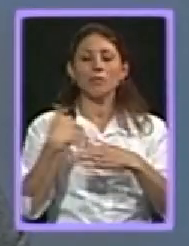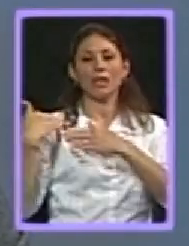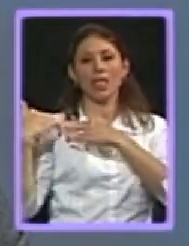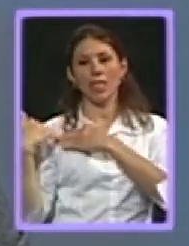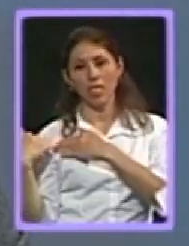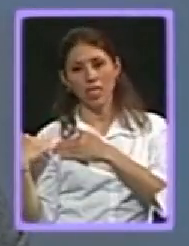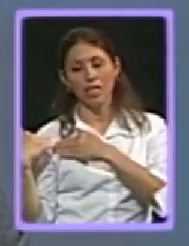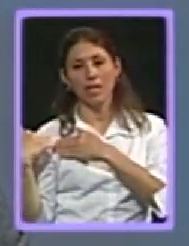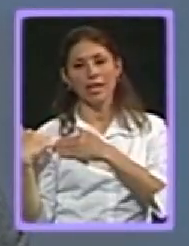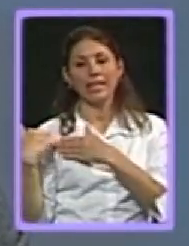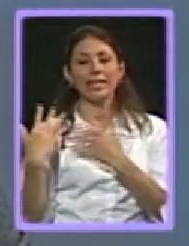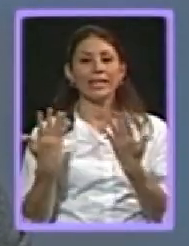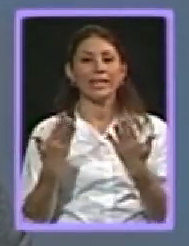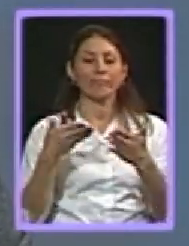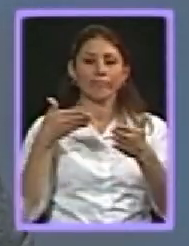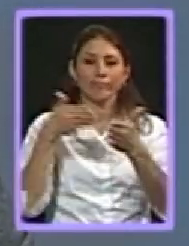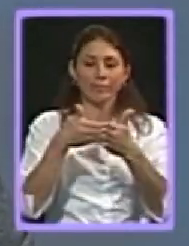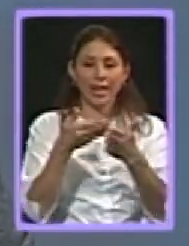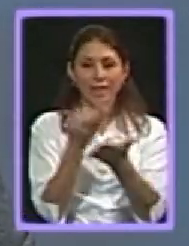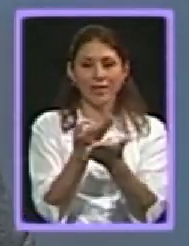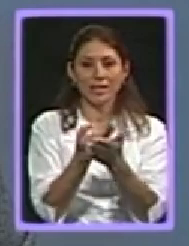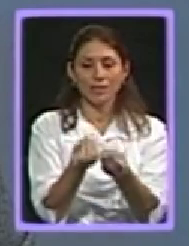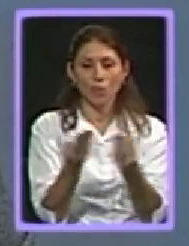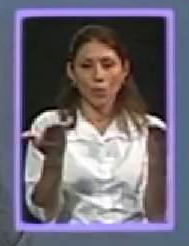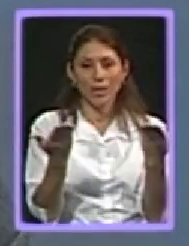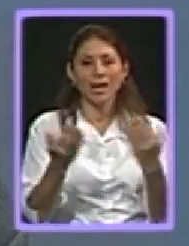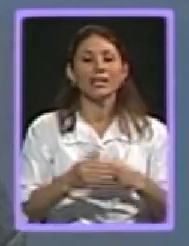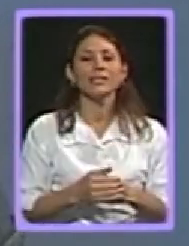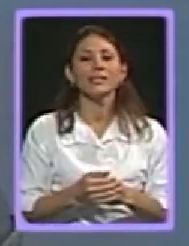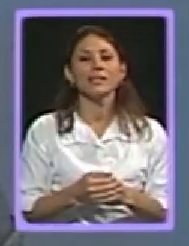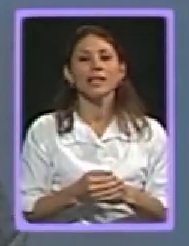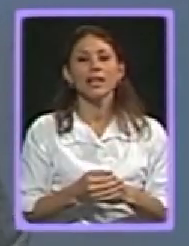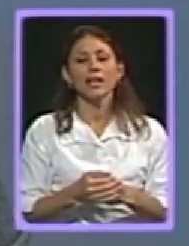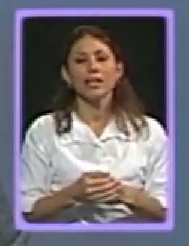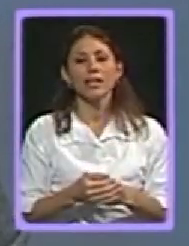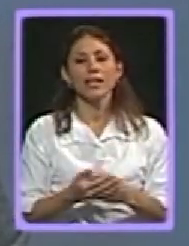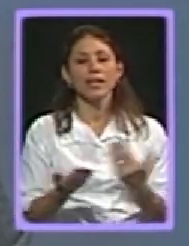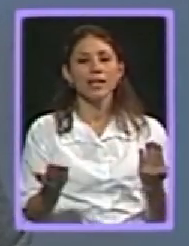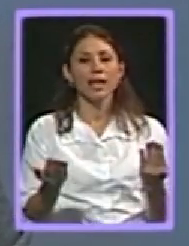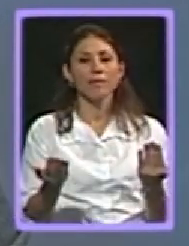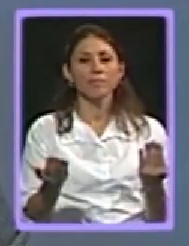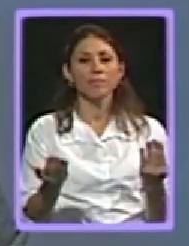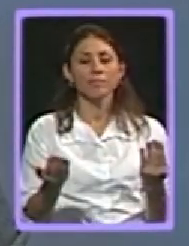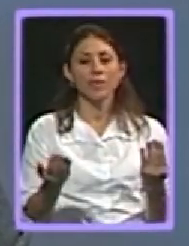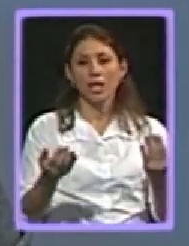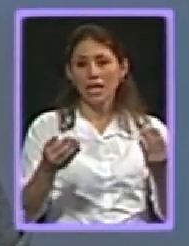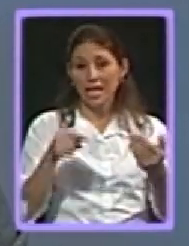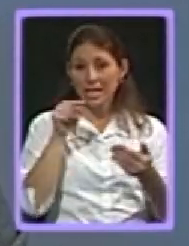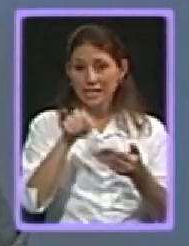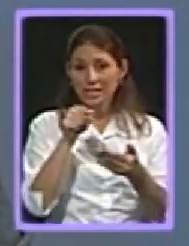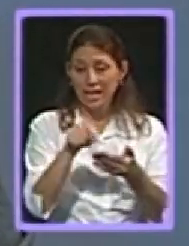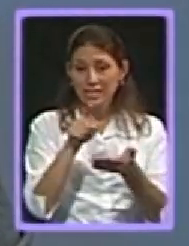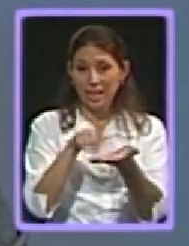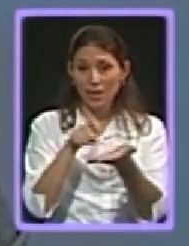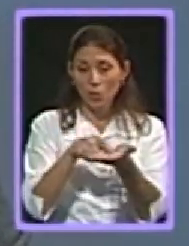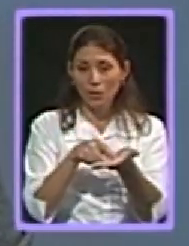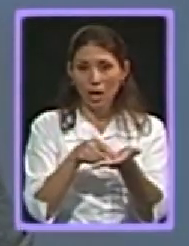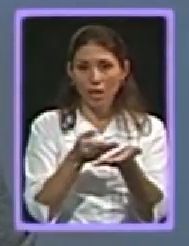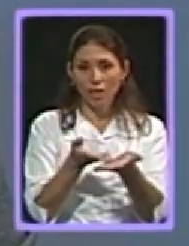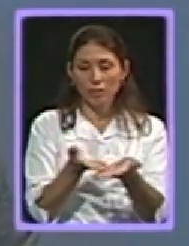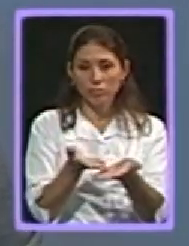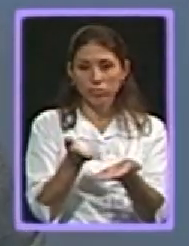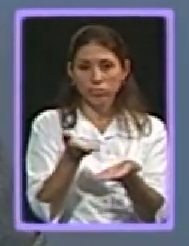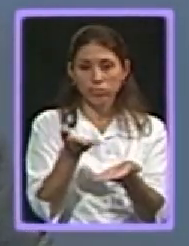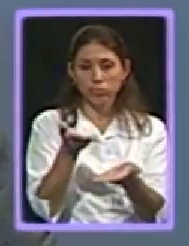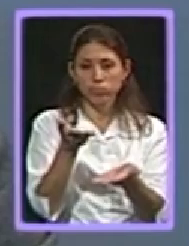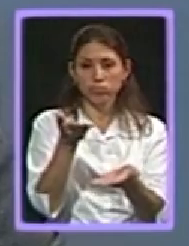sobre las finanzas públicas y que, pues, en tanto vaya creciendo, ¿verdad?, cada